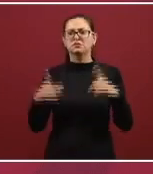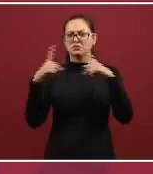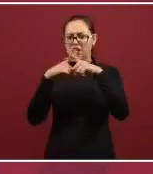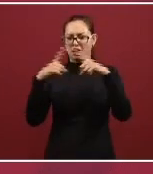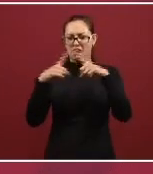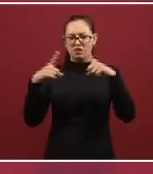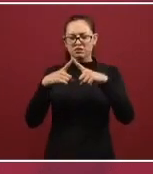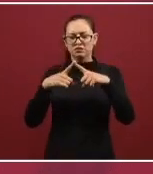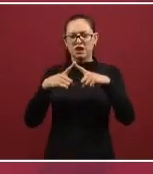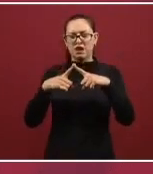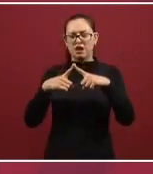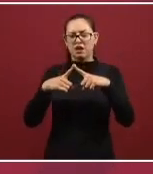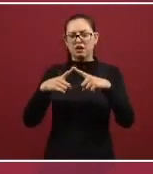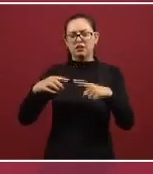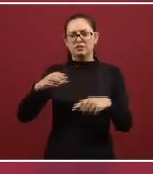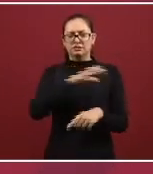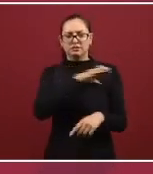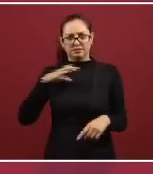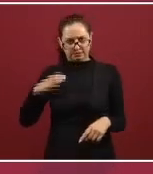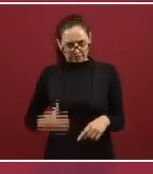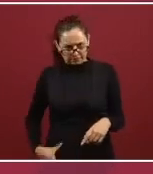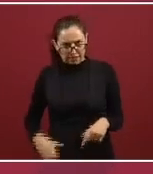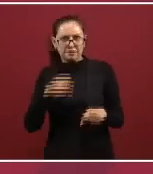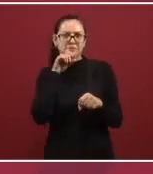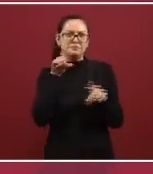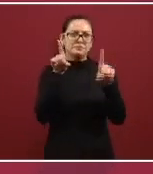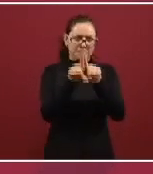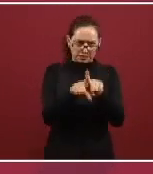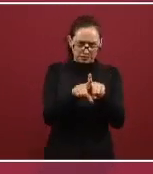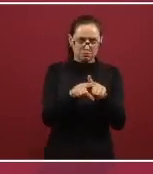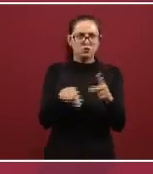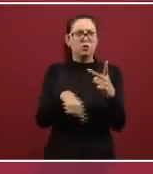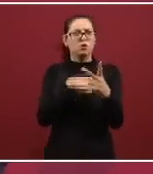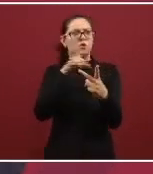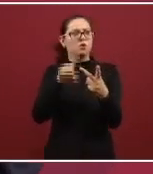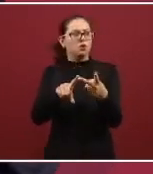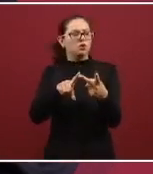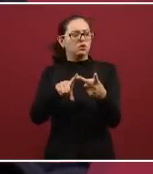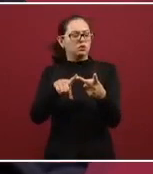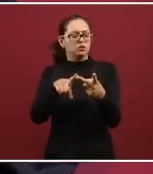mismo, organizaciones sociales